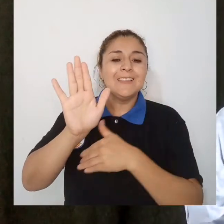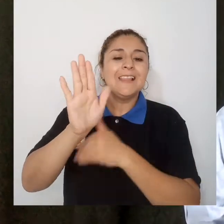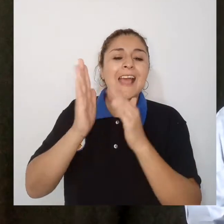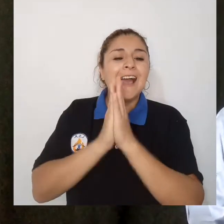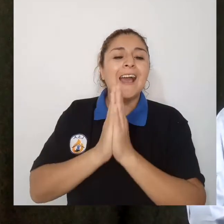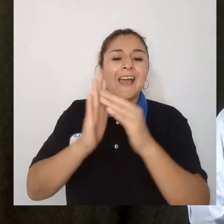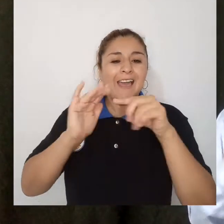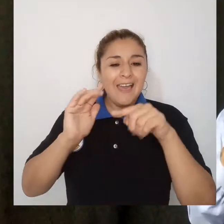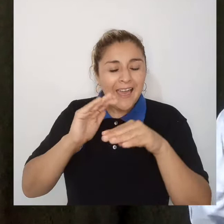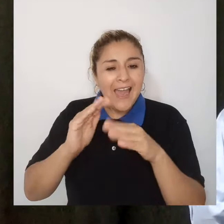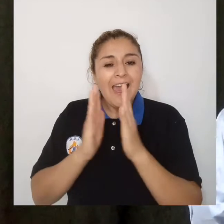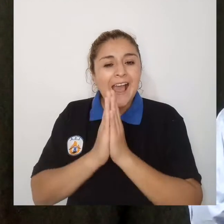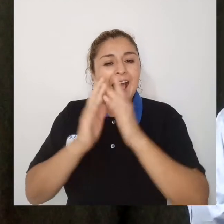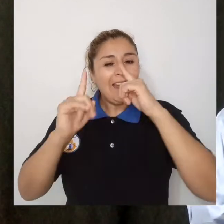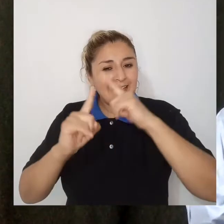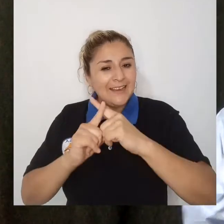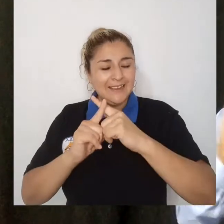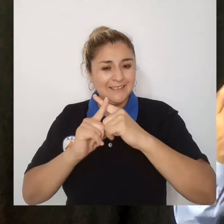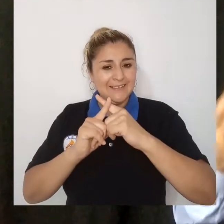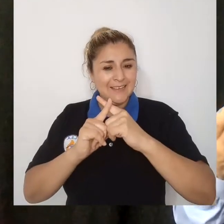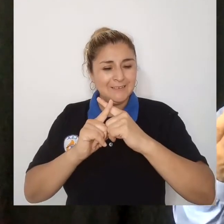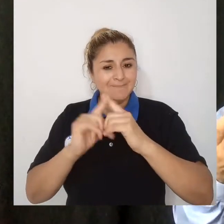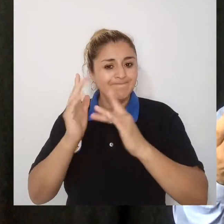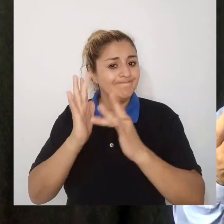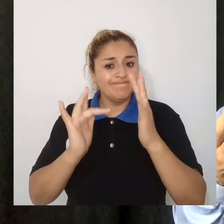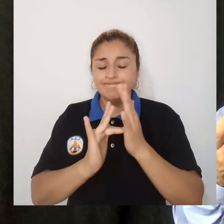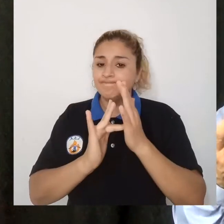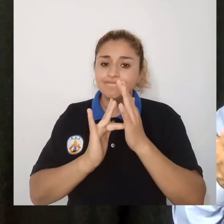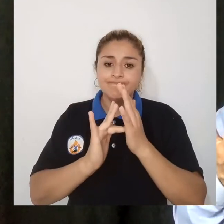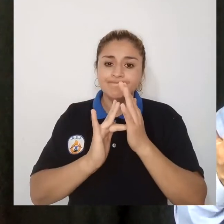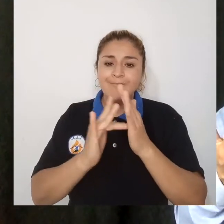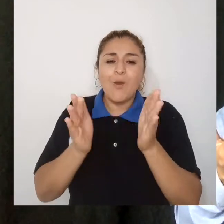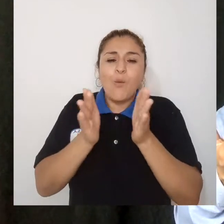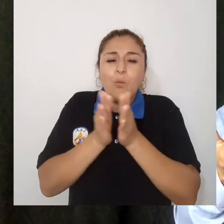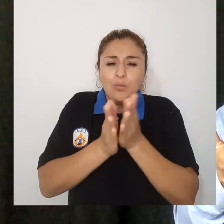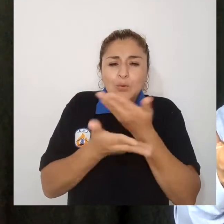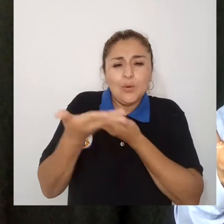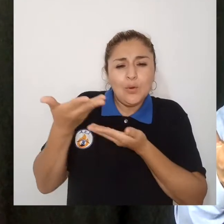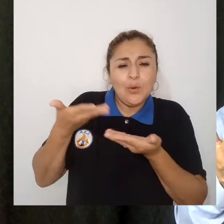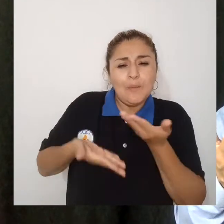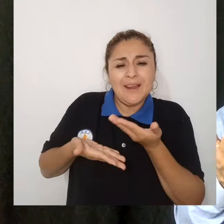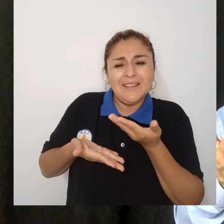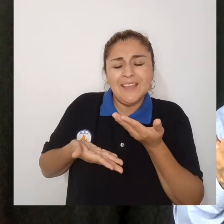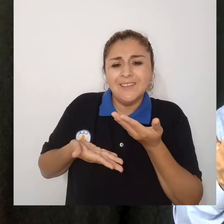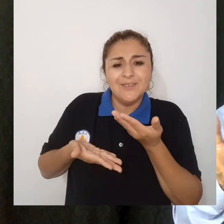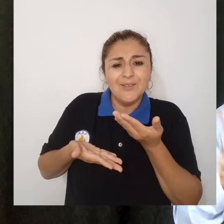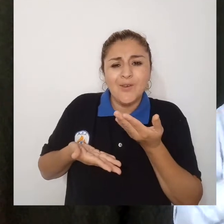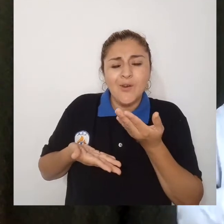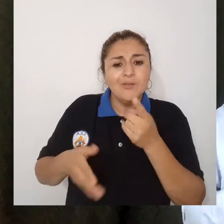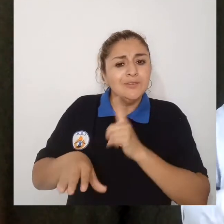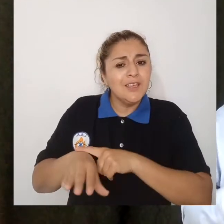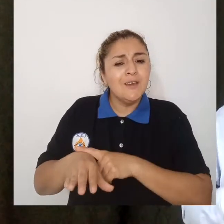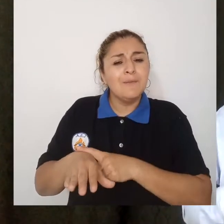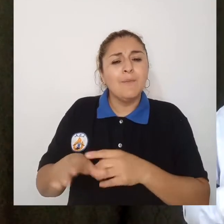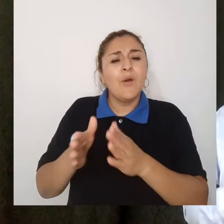cristo' juntos compartiendo partiendo el pan en